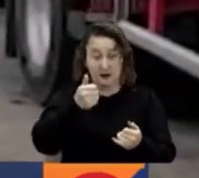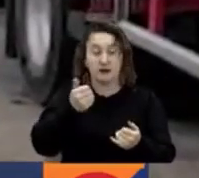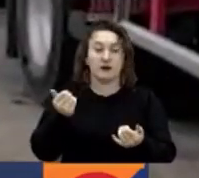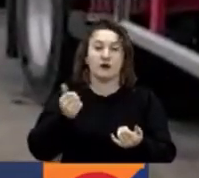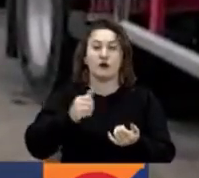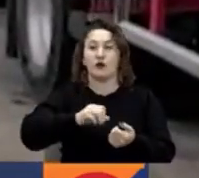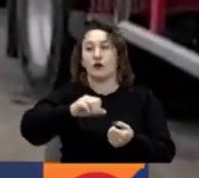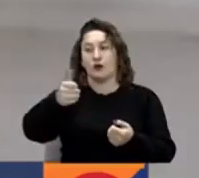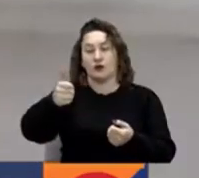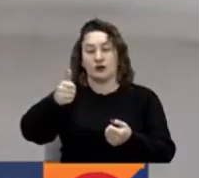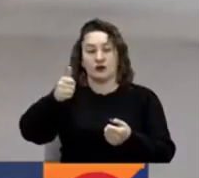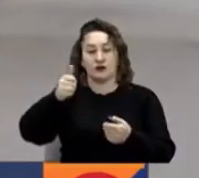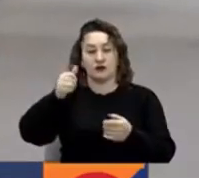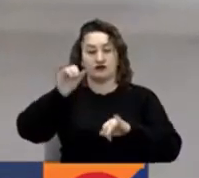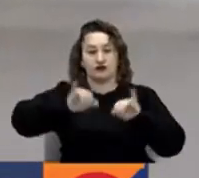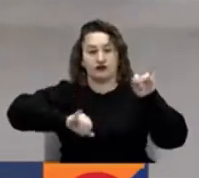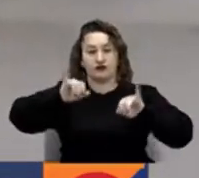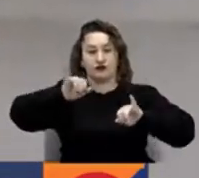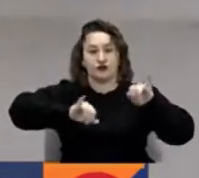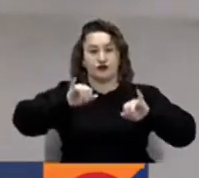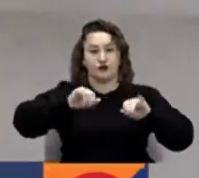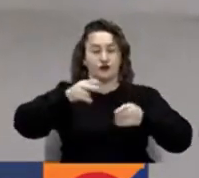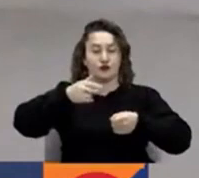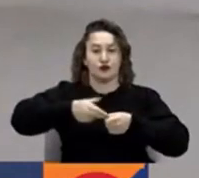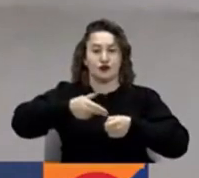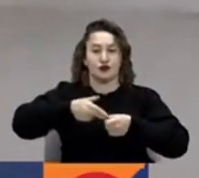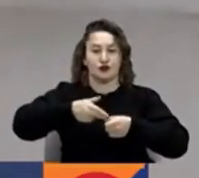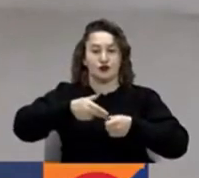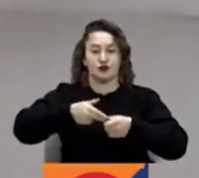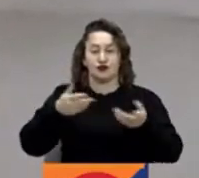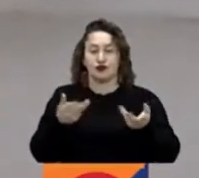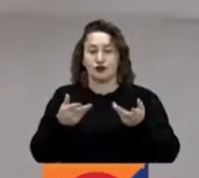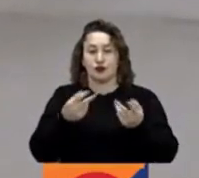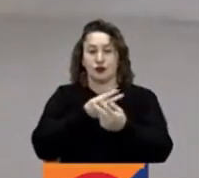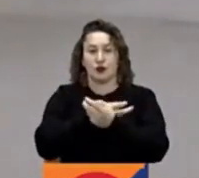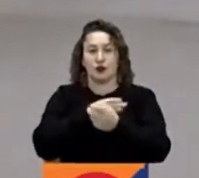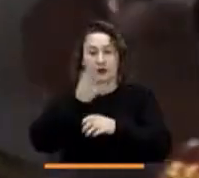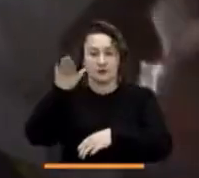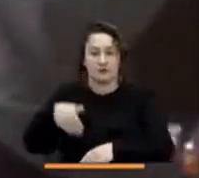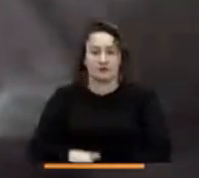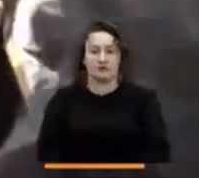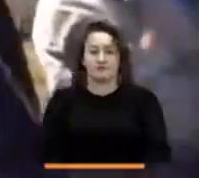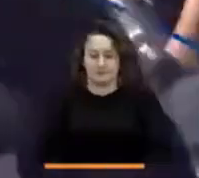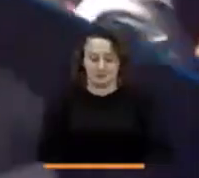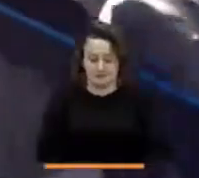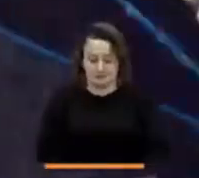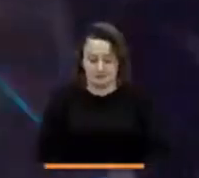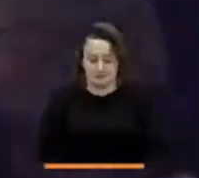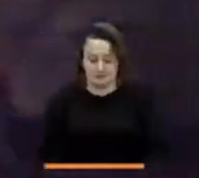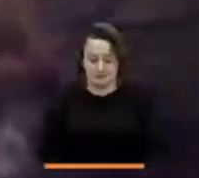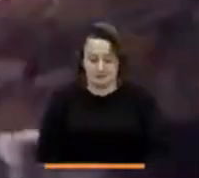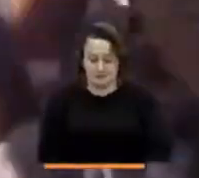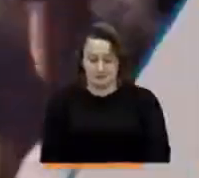otras tractomulas con combustible provenientes del departamento del Huila.